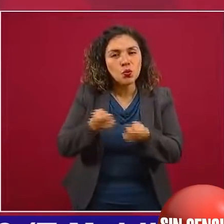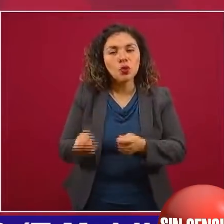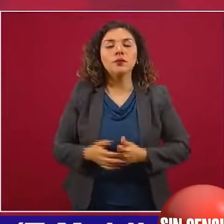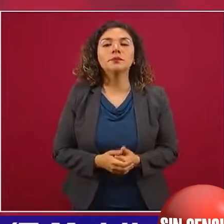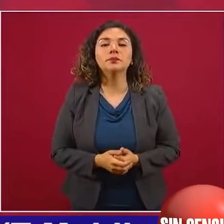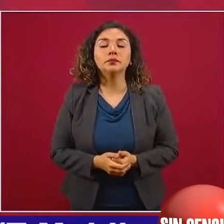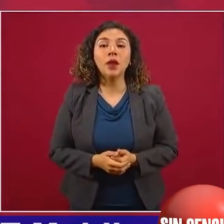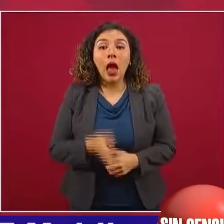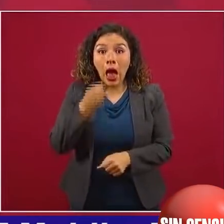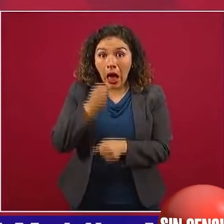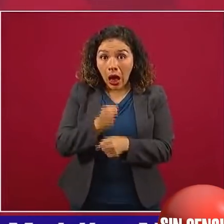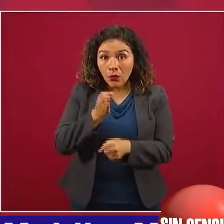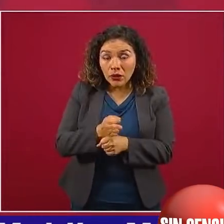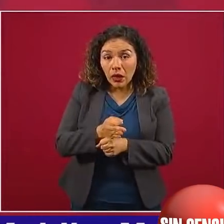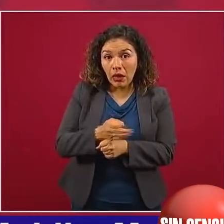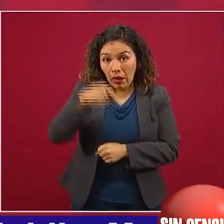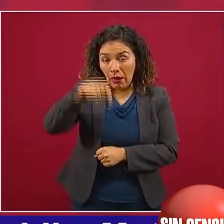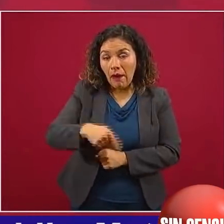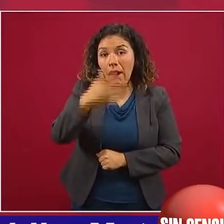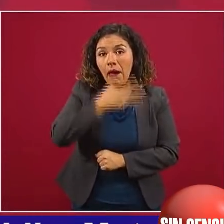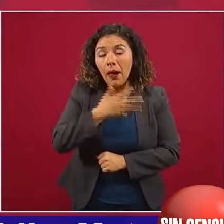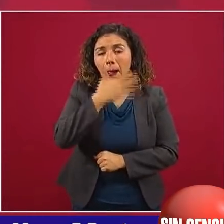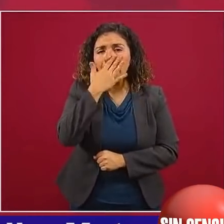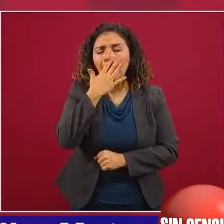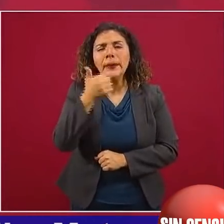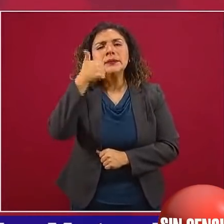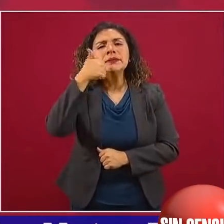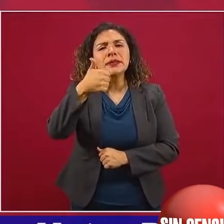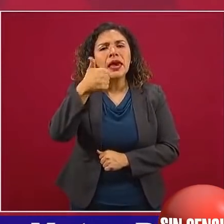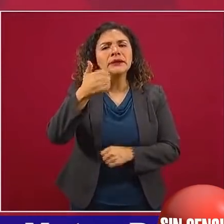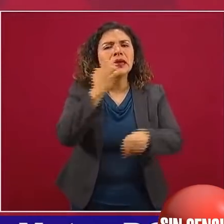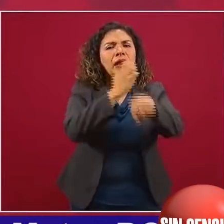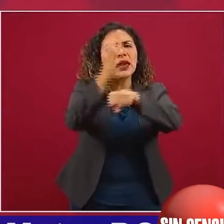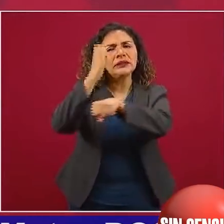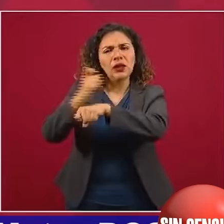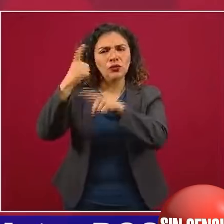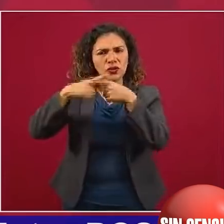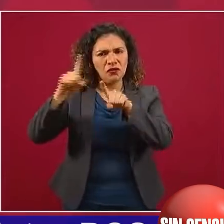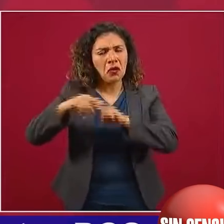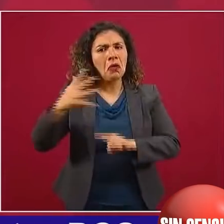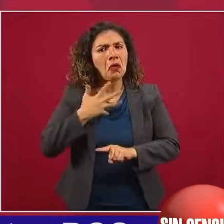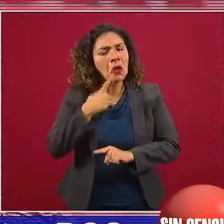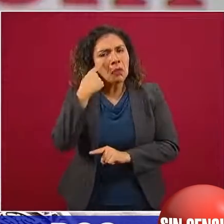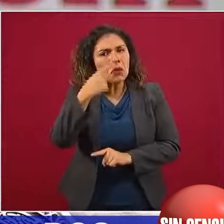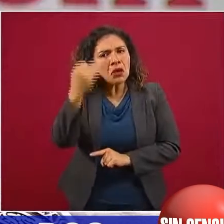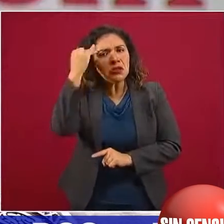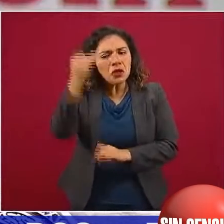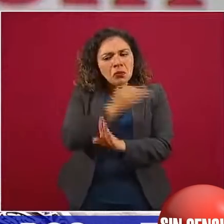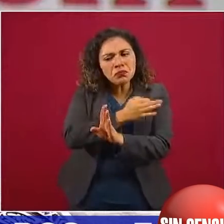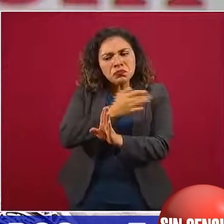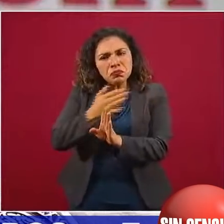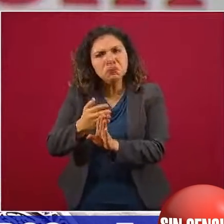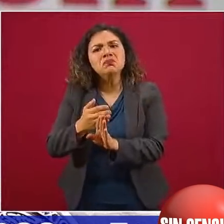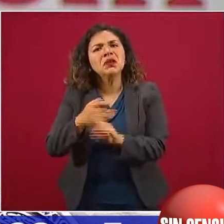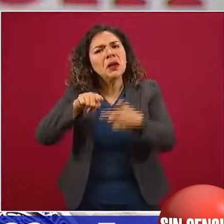En este momento tenemos ya 6 estados que tienen una tendencia sostenida a la baja